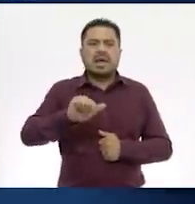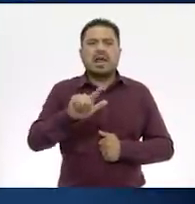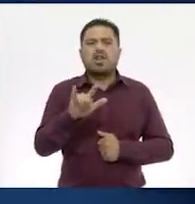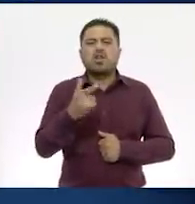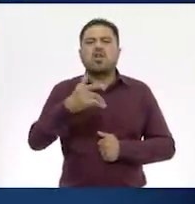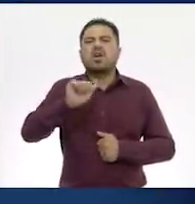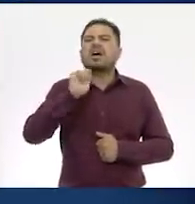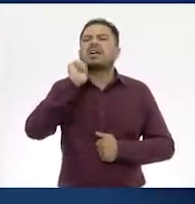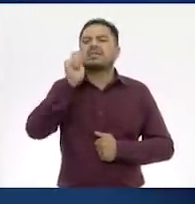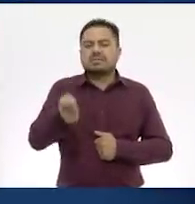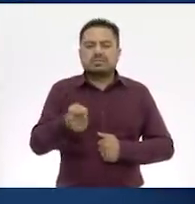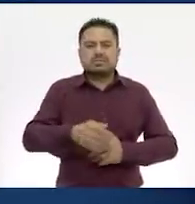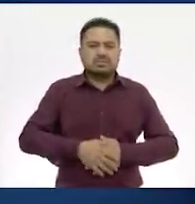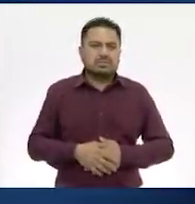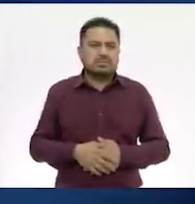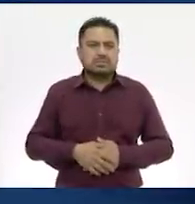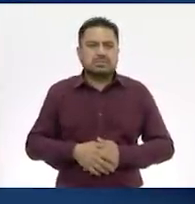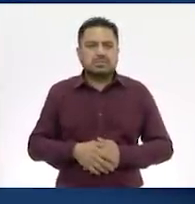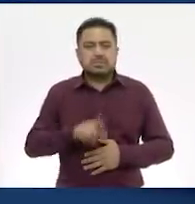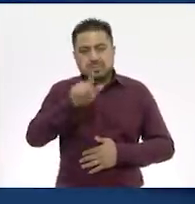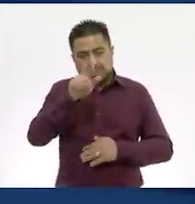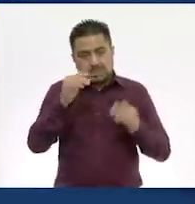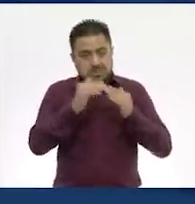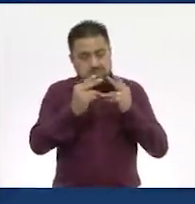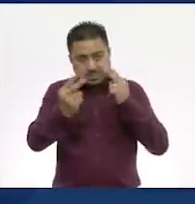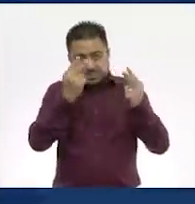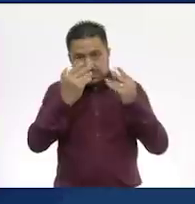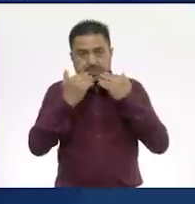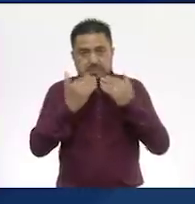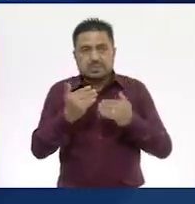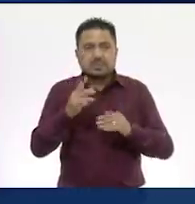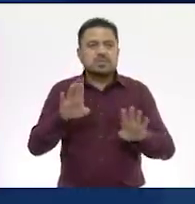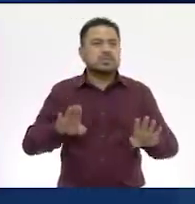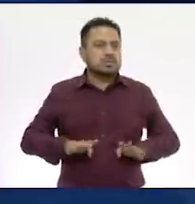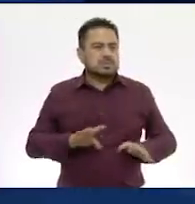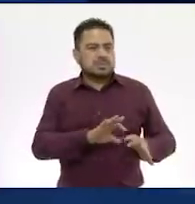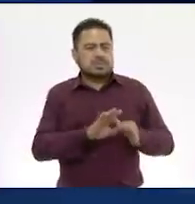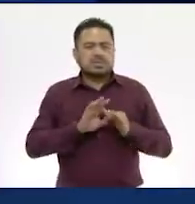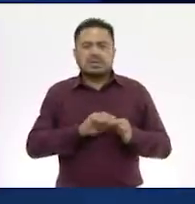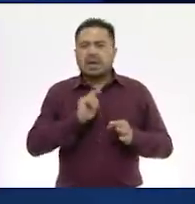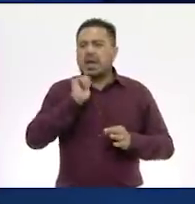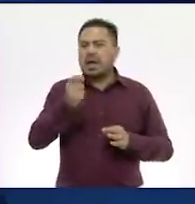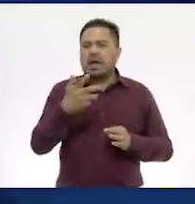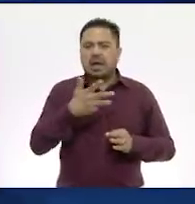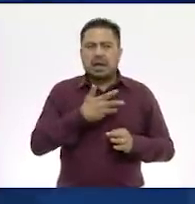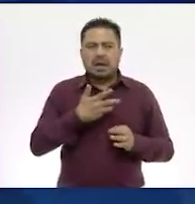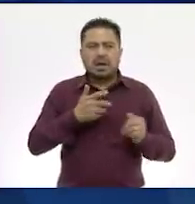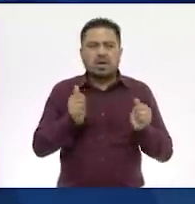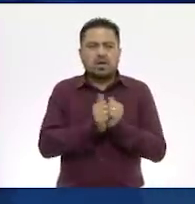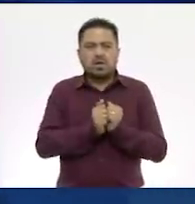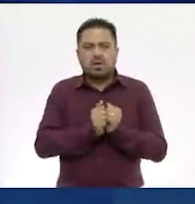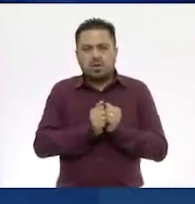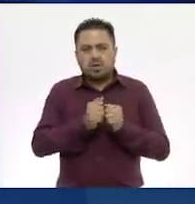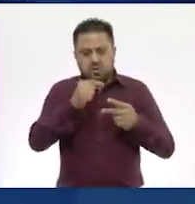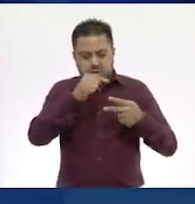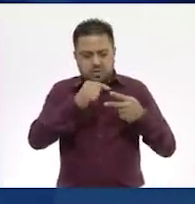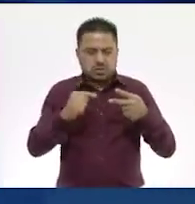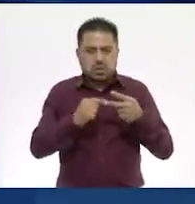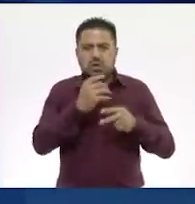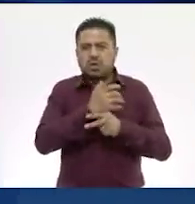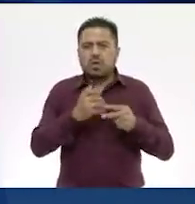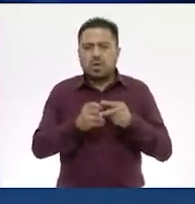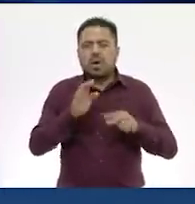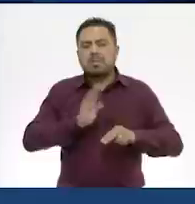Analogía es, véanlo en casa también, es semejanza o parecido que existen entre dos o más cosas